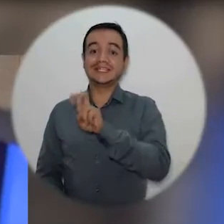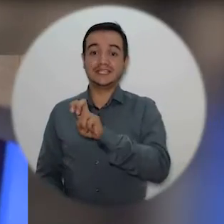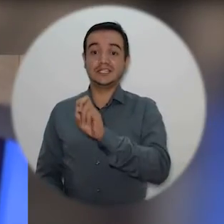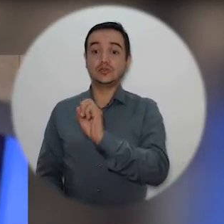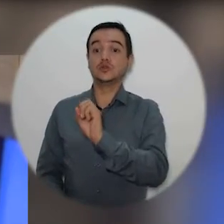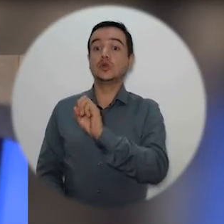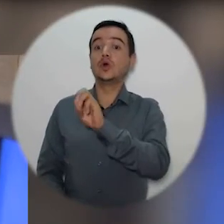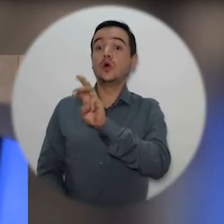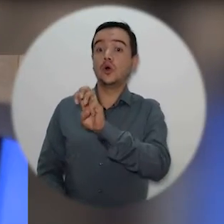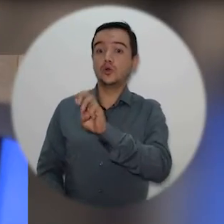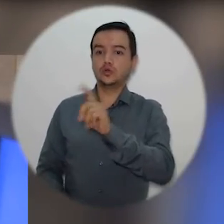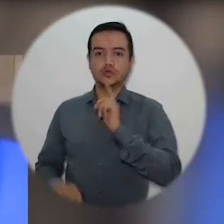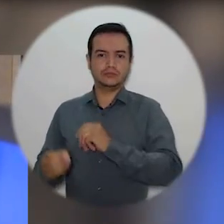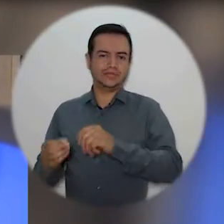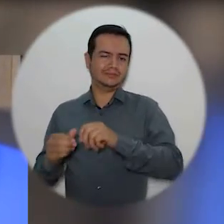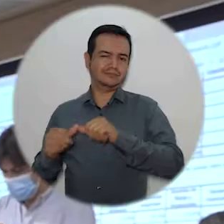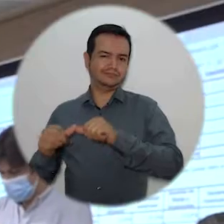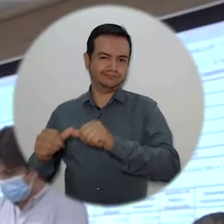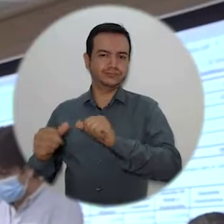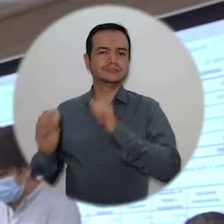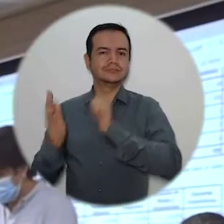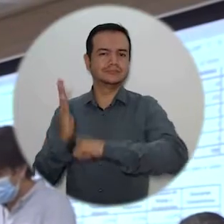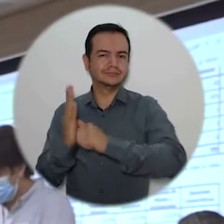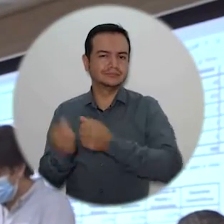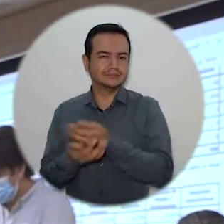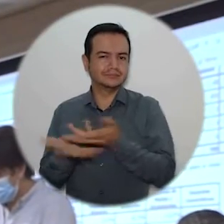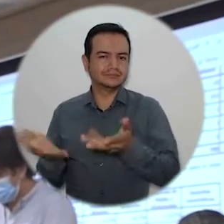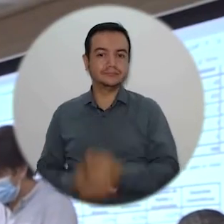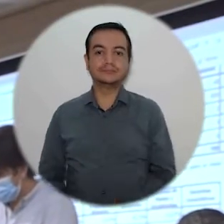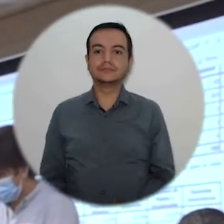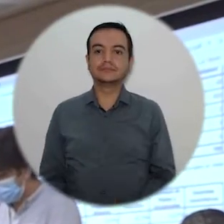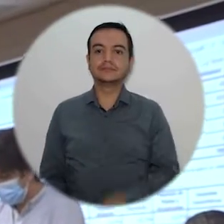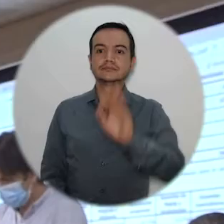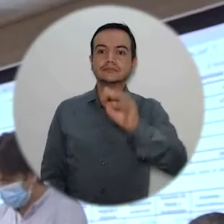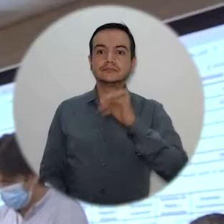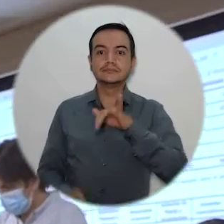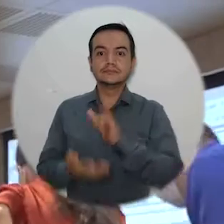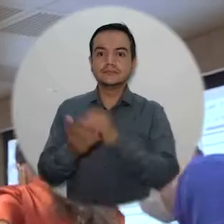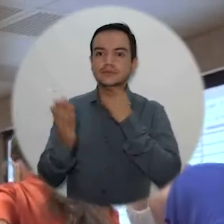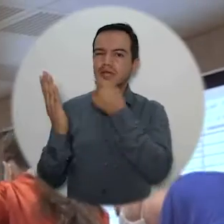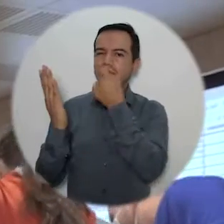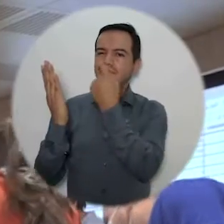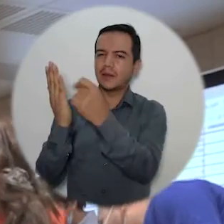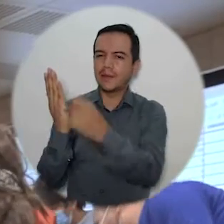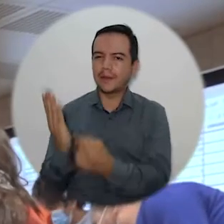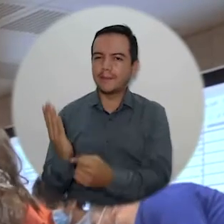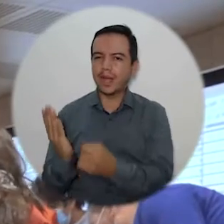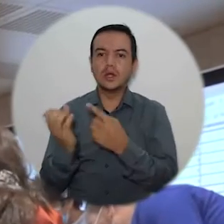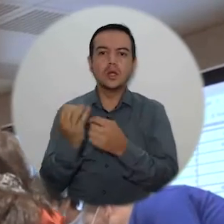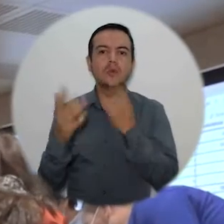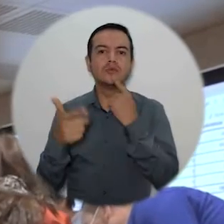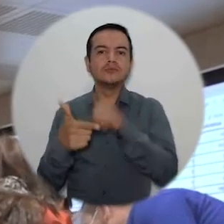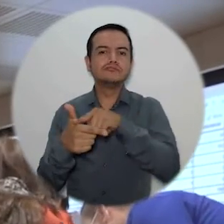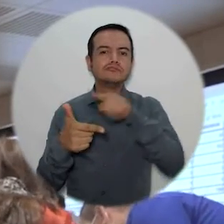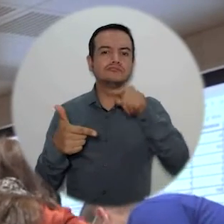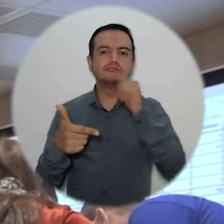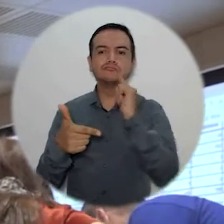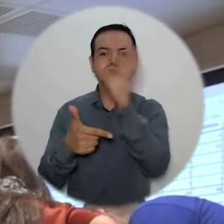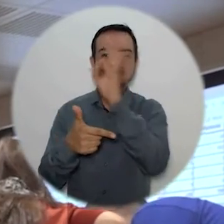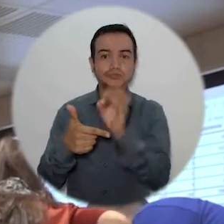708 docentes de cátedra. De los resultados que hemos obtenido que están certificados, tenemos como resultado que